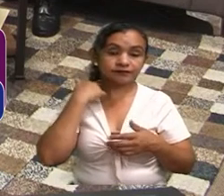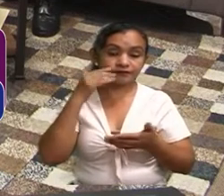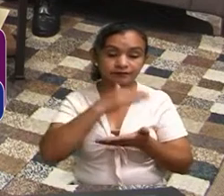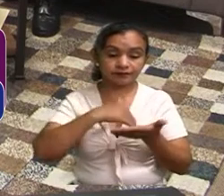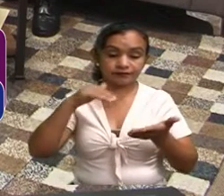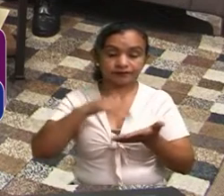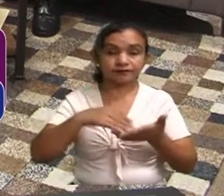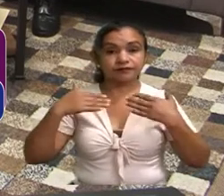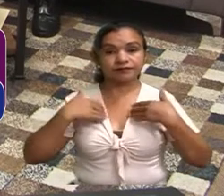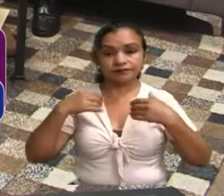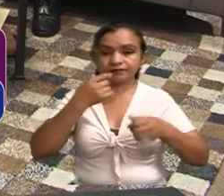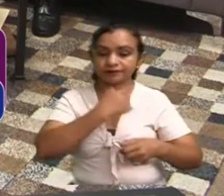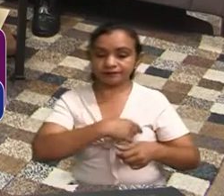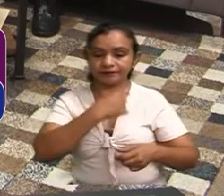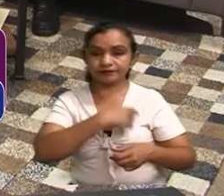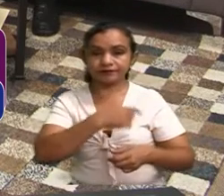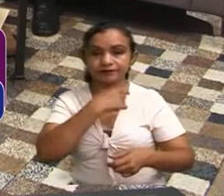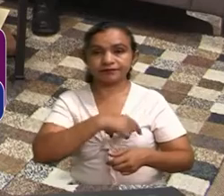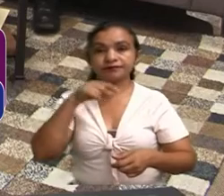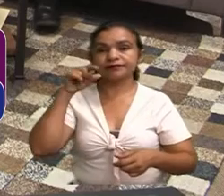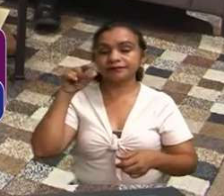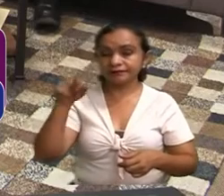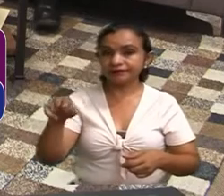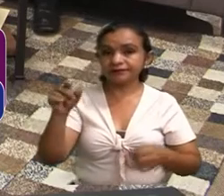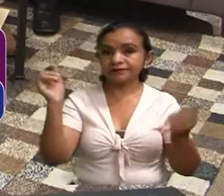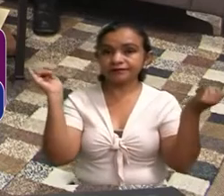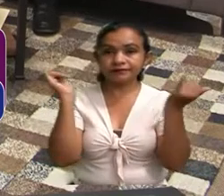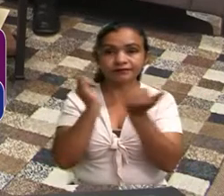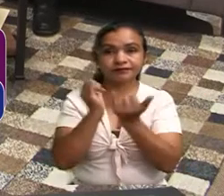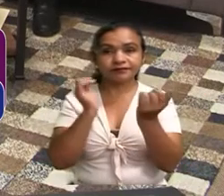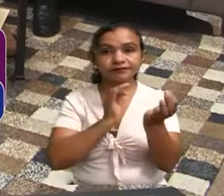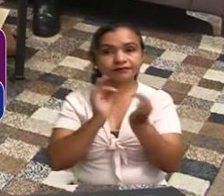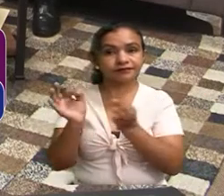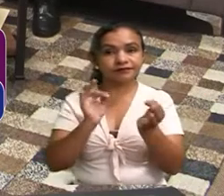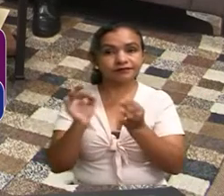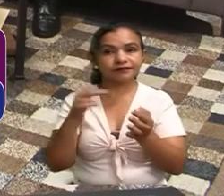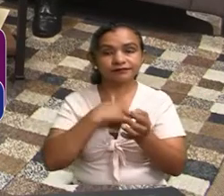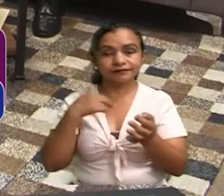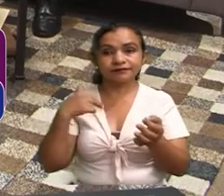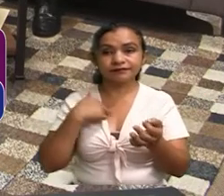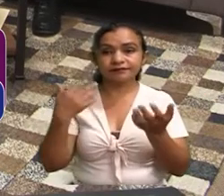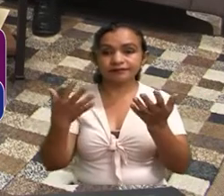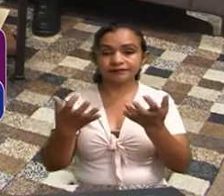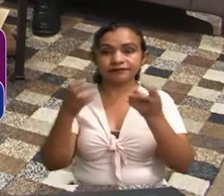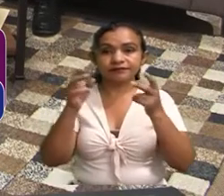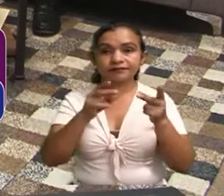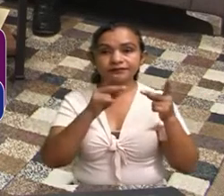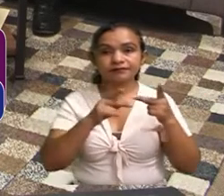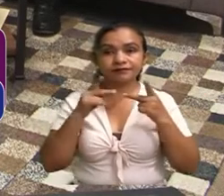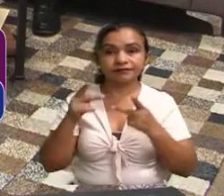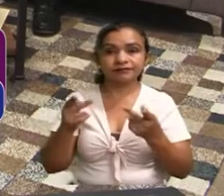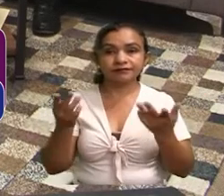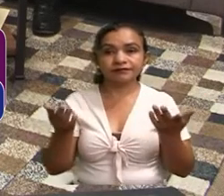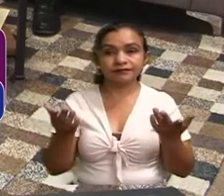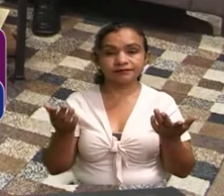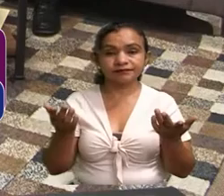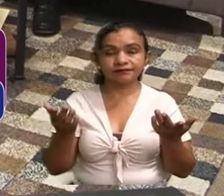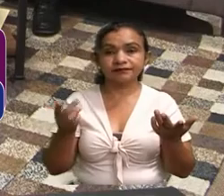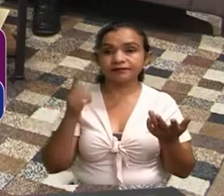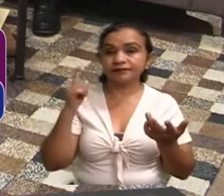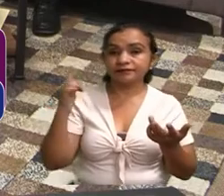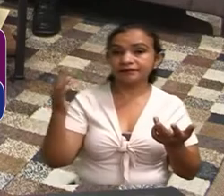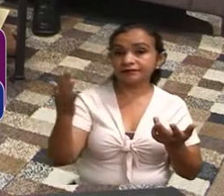está la escuelita, y ellos también tienen... la comunidad demanda, porque esto, yo te decía de que nosotros no